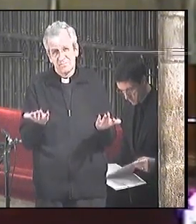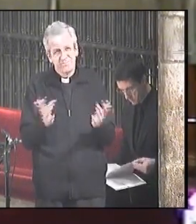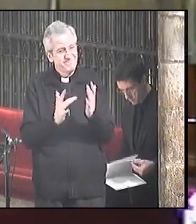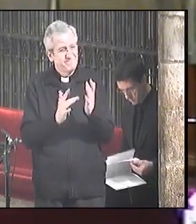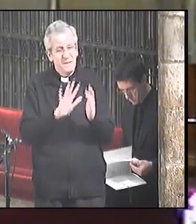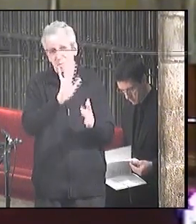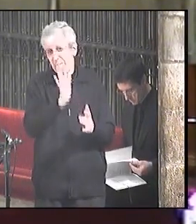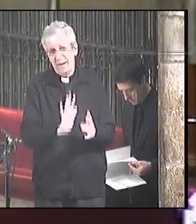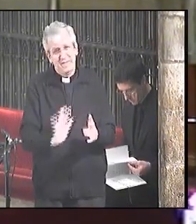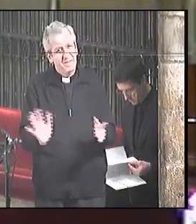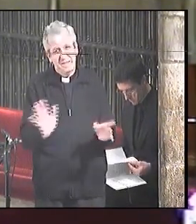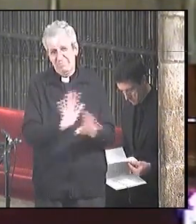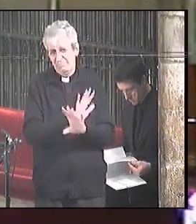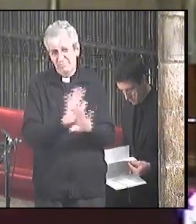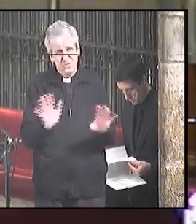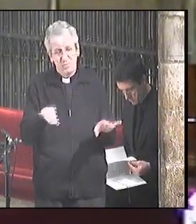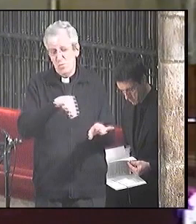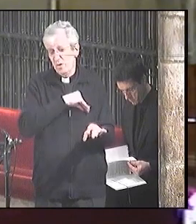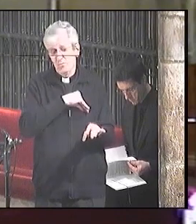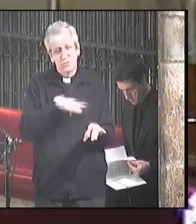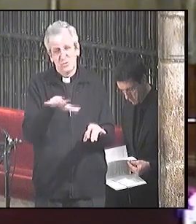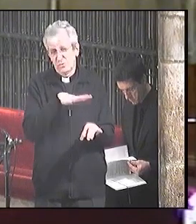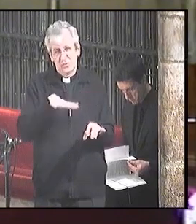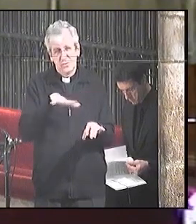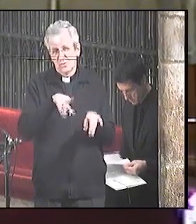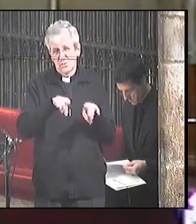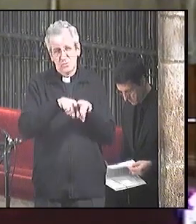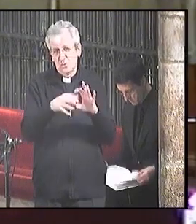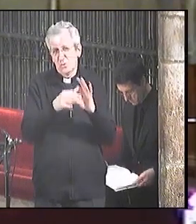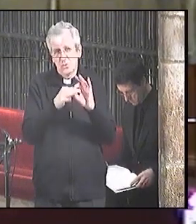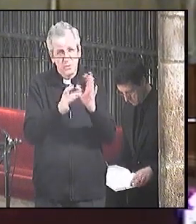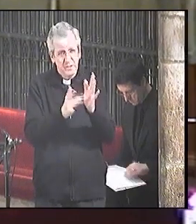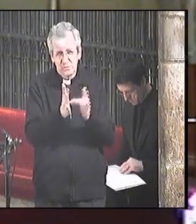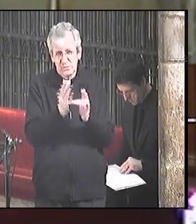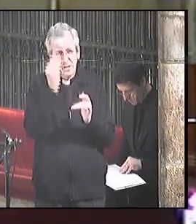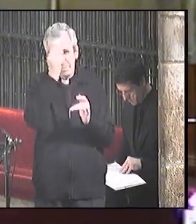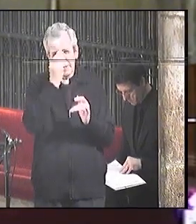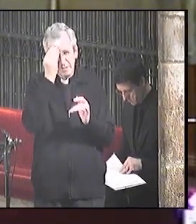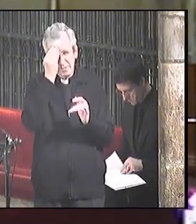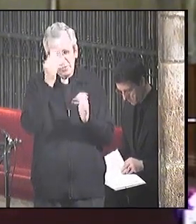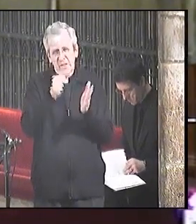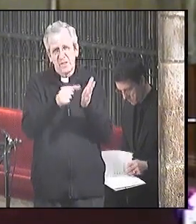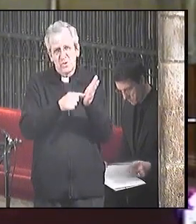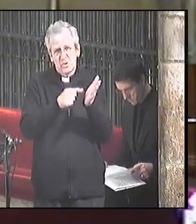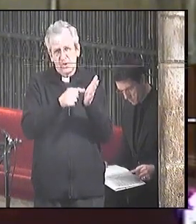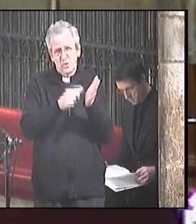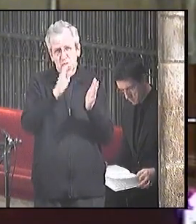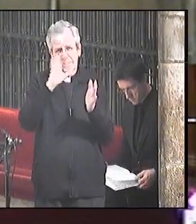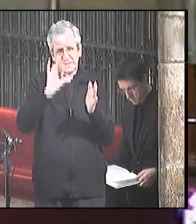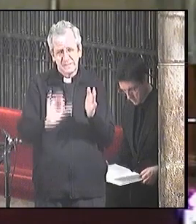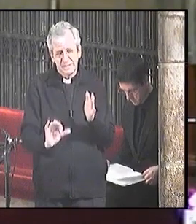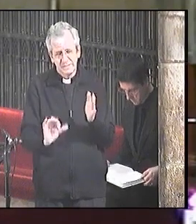Me parece que nos está engañando. ¿Qué cosa? El pensamiento de Mateo. Digo, perdón, el pensamiento de